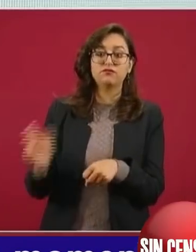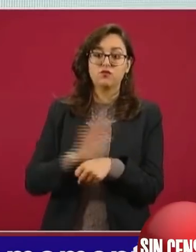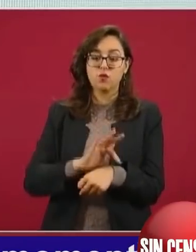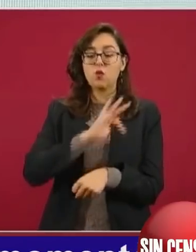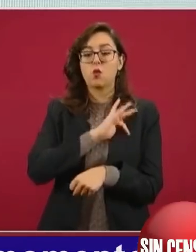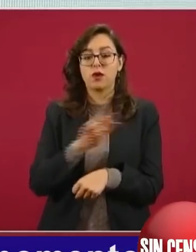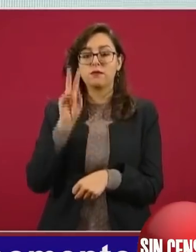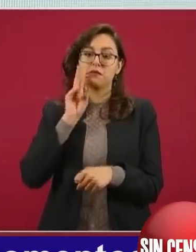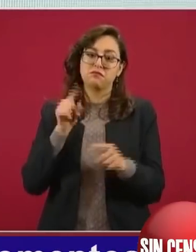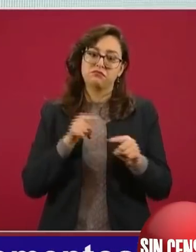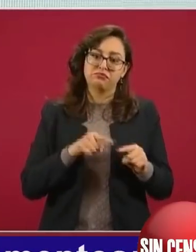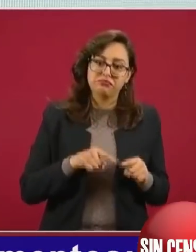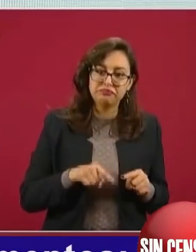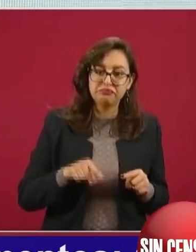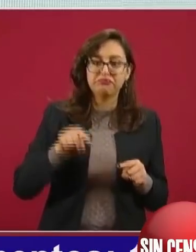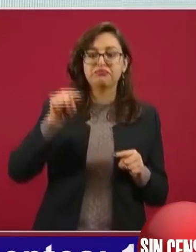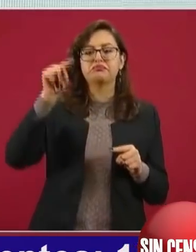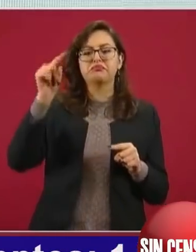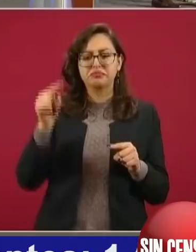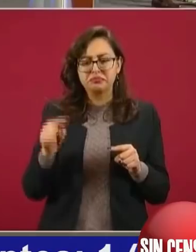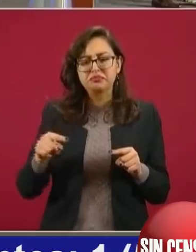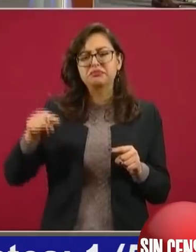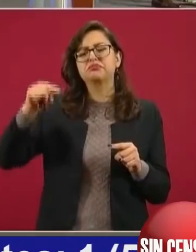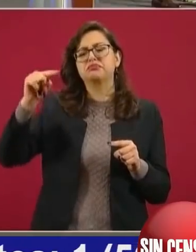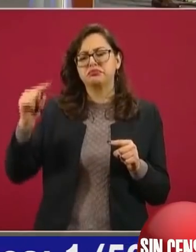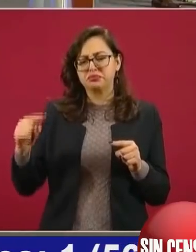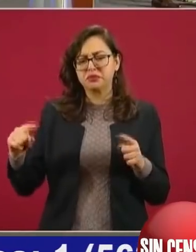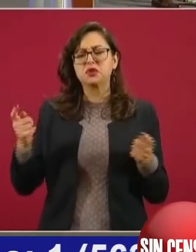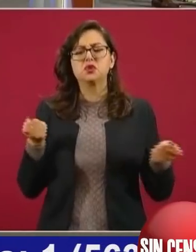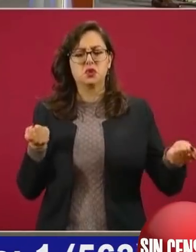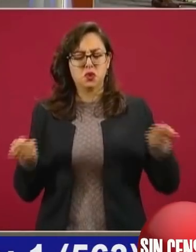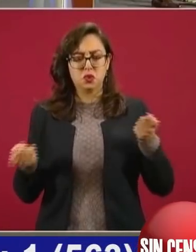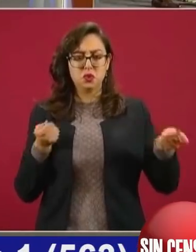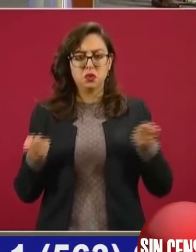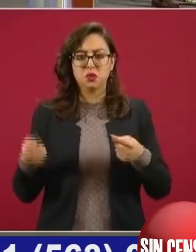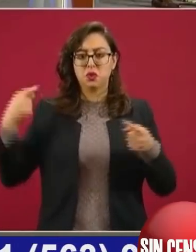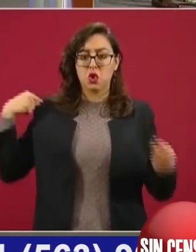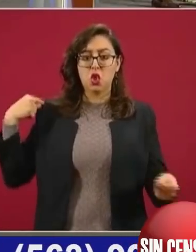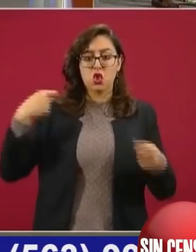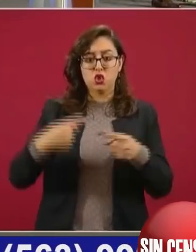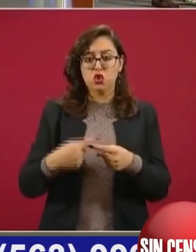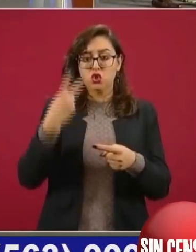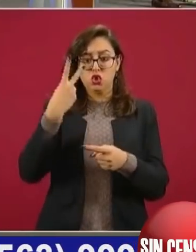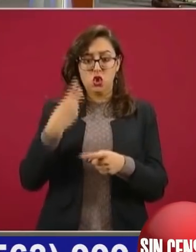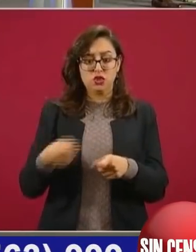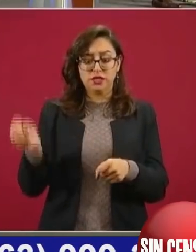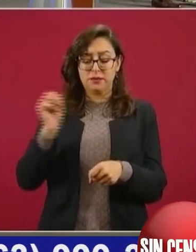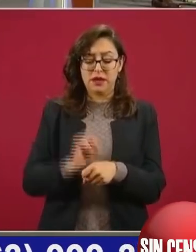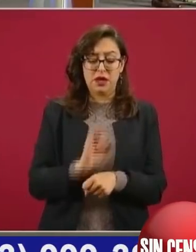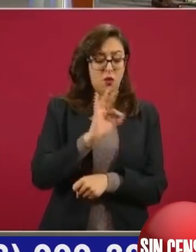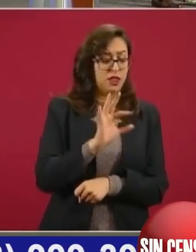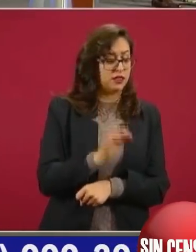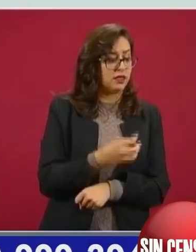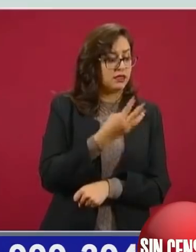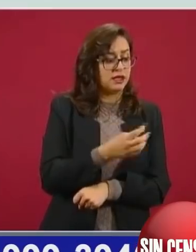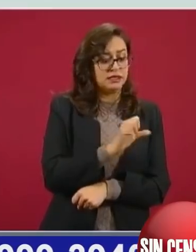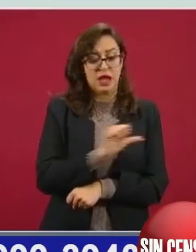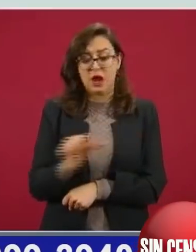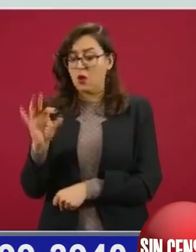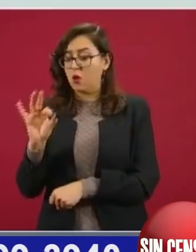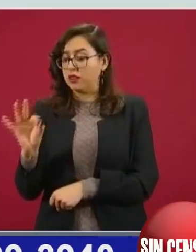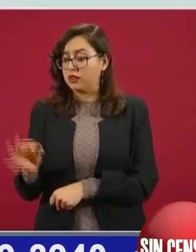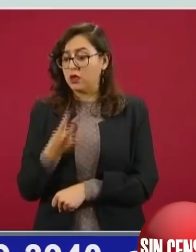trayectoria. Afortunadamente vemos fluctuaciones y en las 2 semanas más recientes, de la 43 a la 44 y de la 44